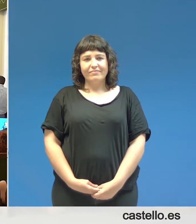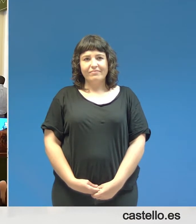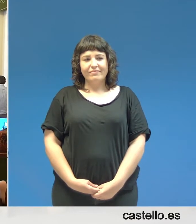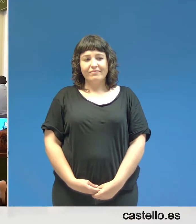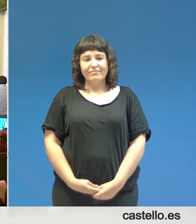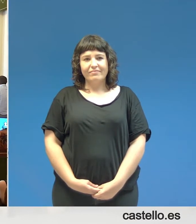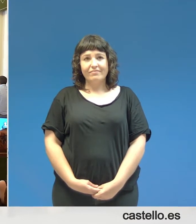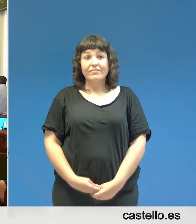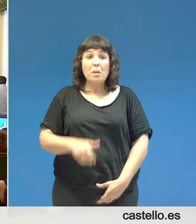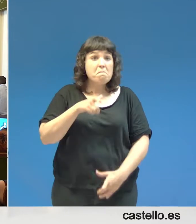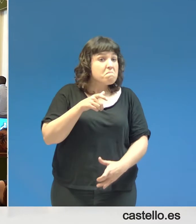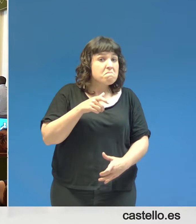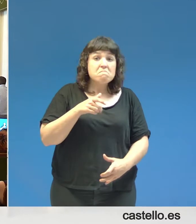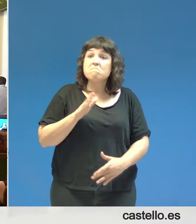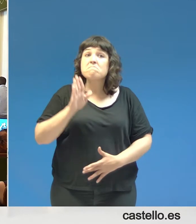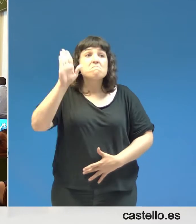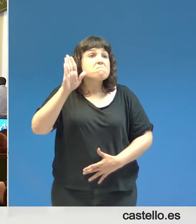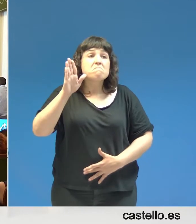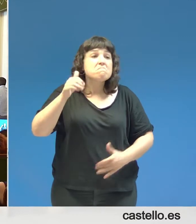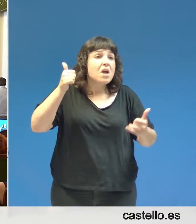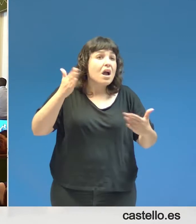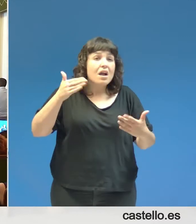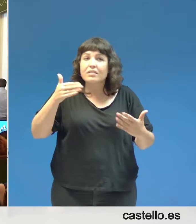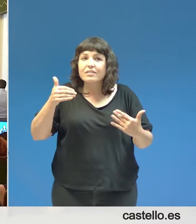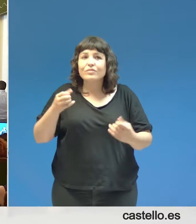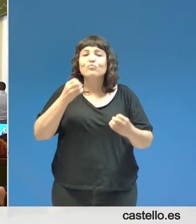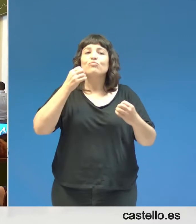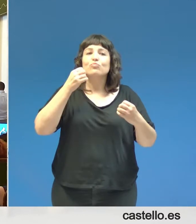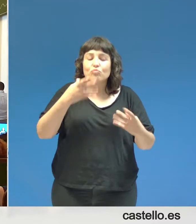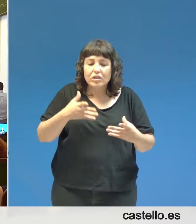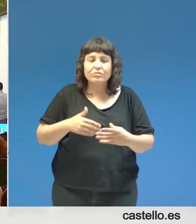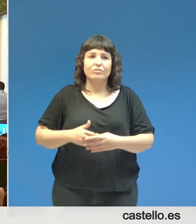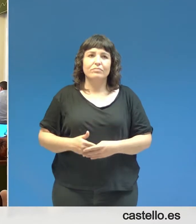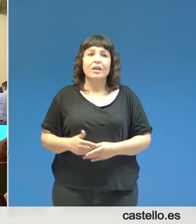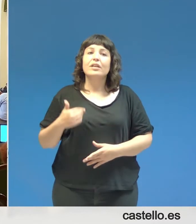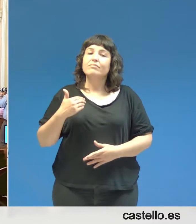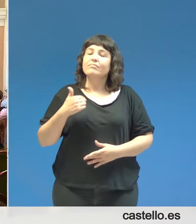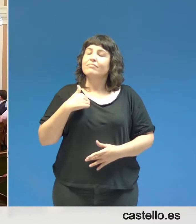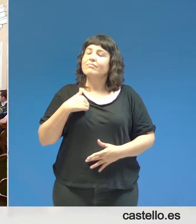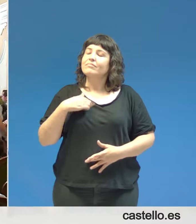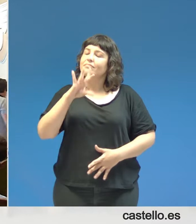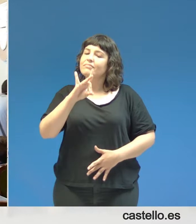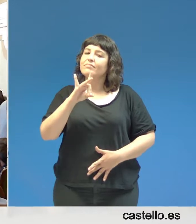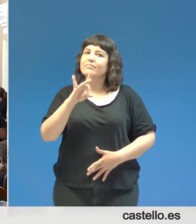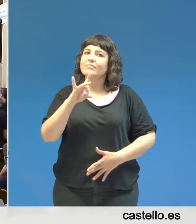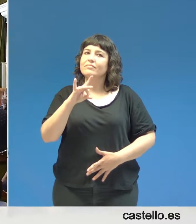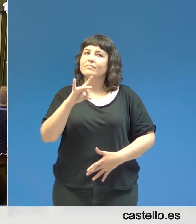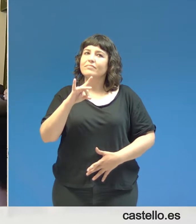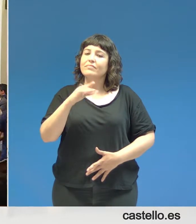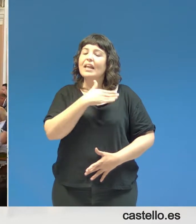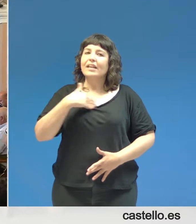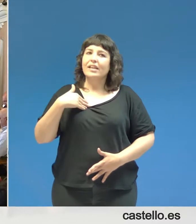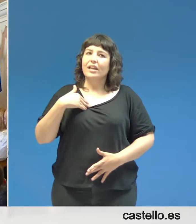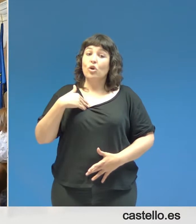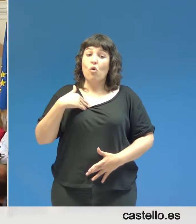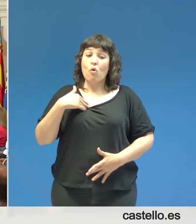No hay más palabras, no hay nadie más que quiera coger, bueno, tomar la palabra. Yo sí que quiero cada mandato